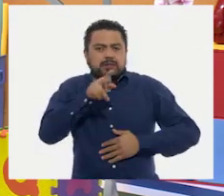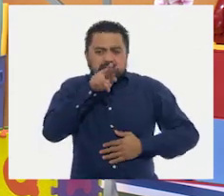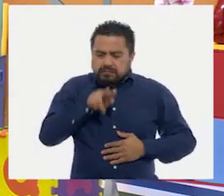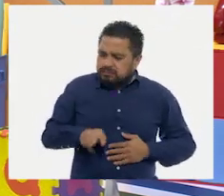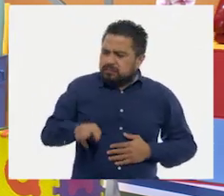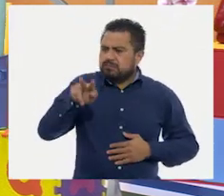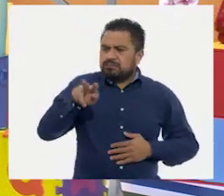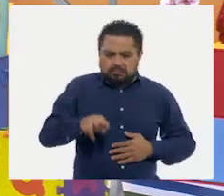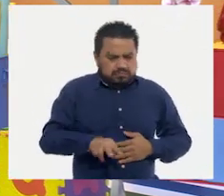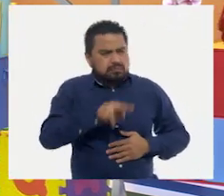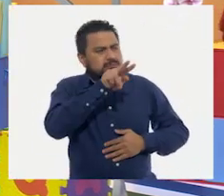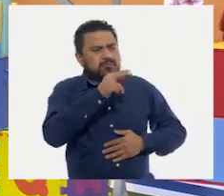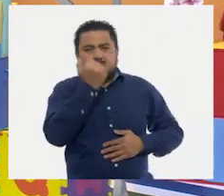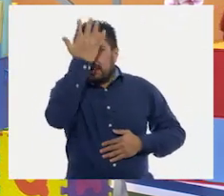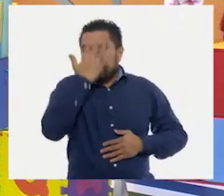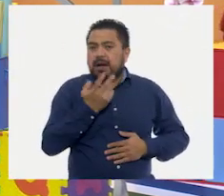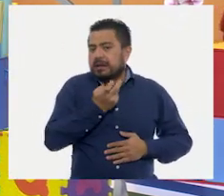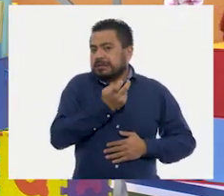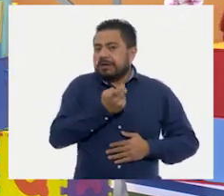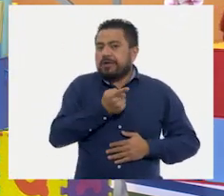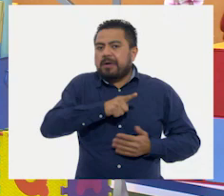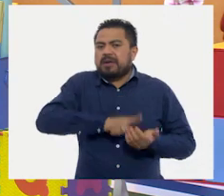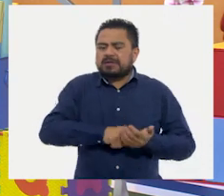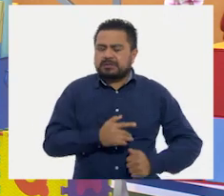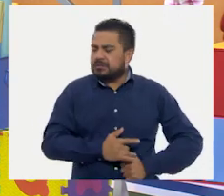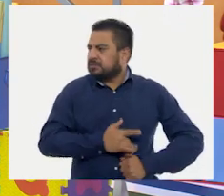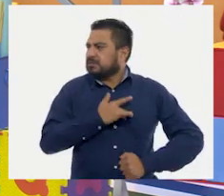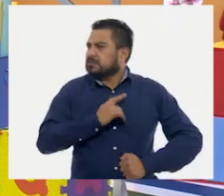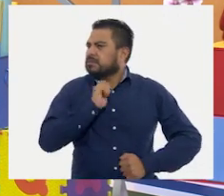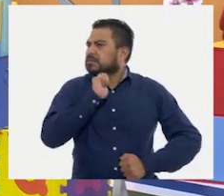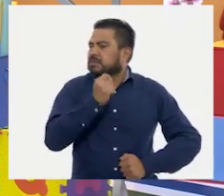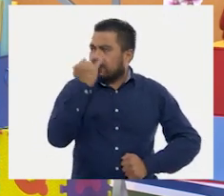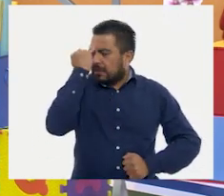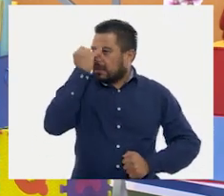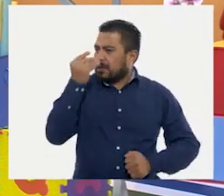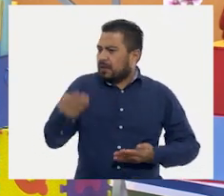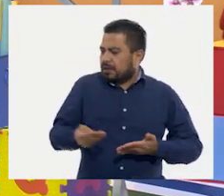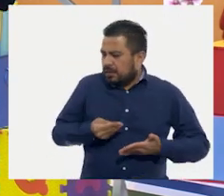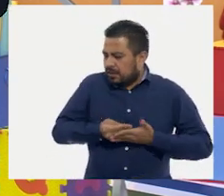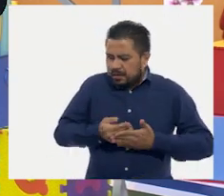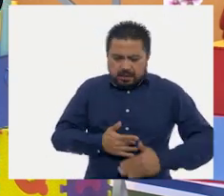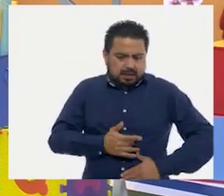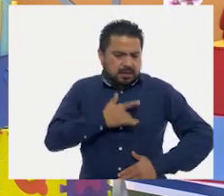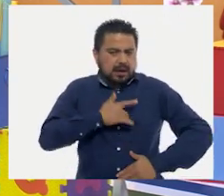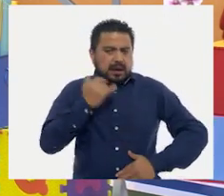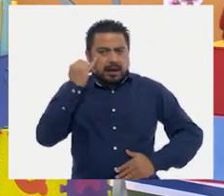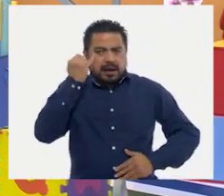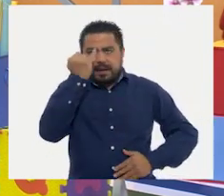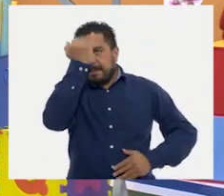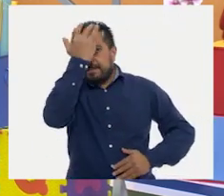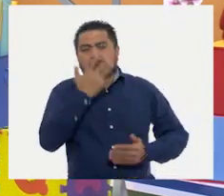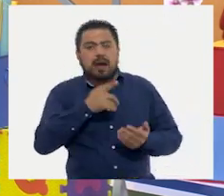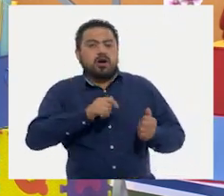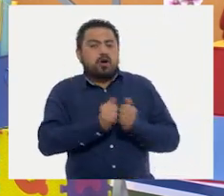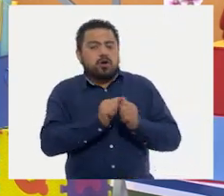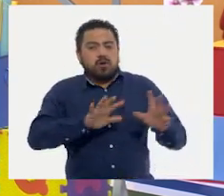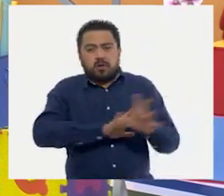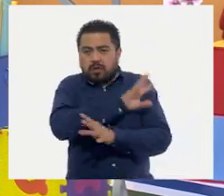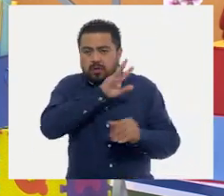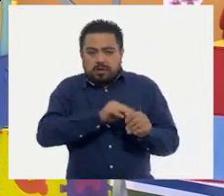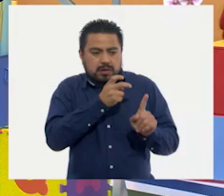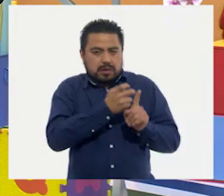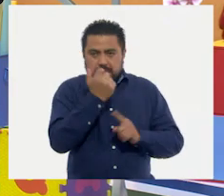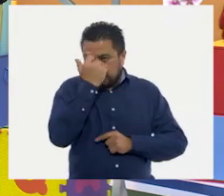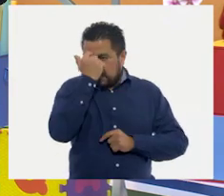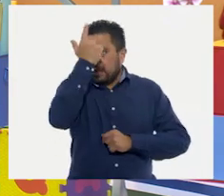observar en estas figuras, qué sensaciones e ideas nos generan estas imágenes. Y con todo ello,